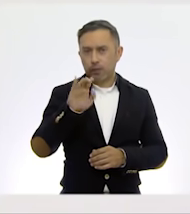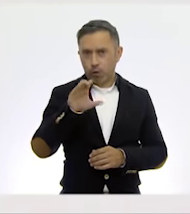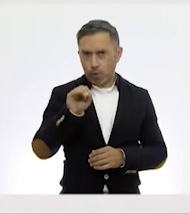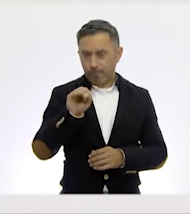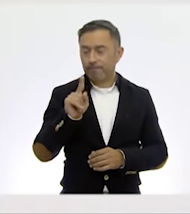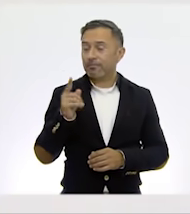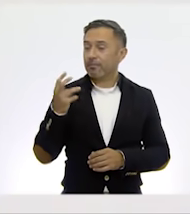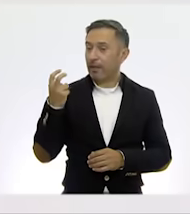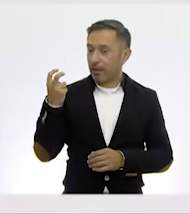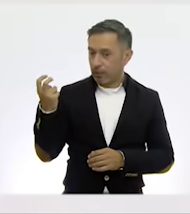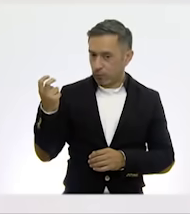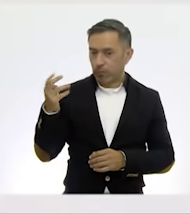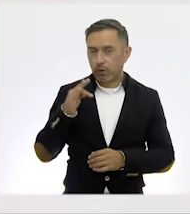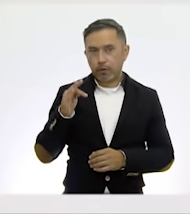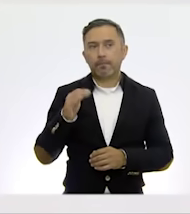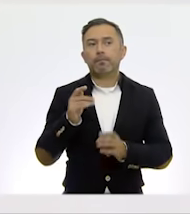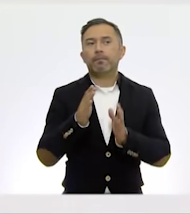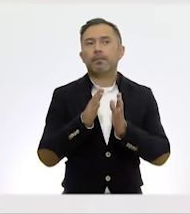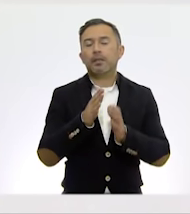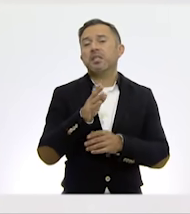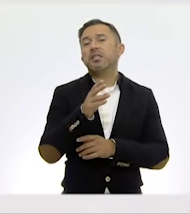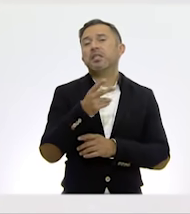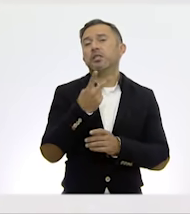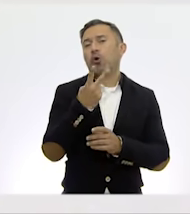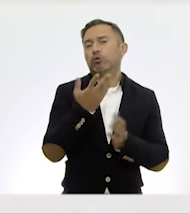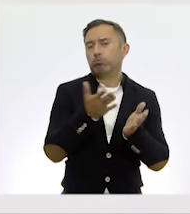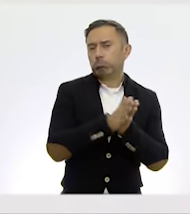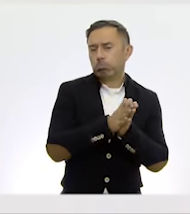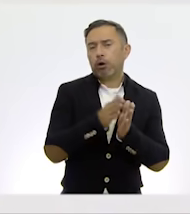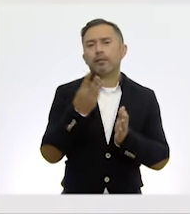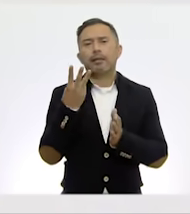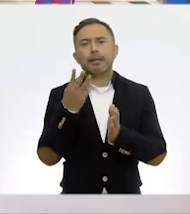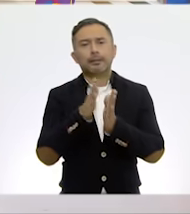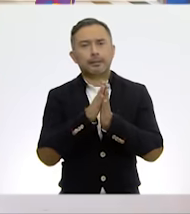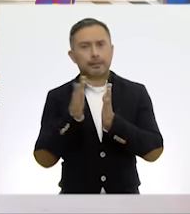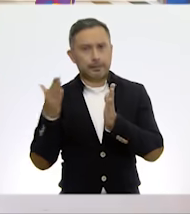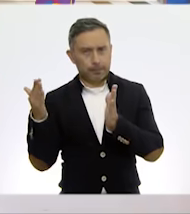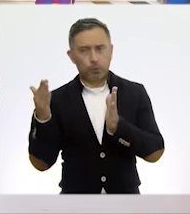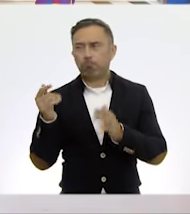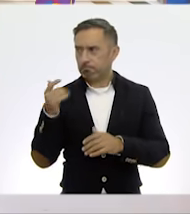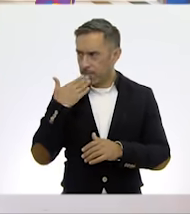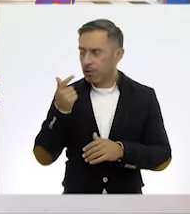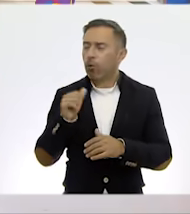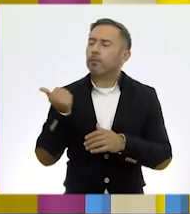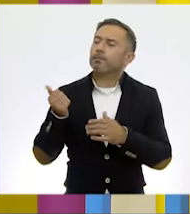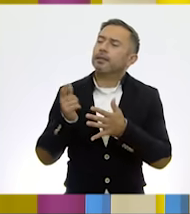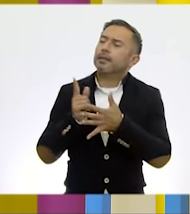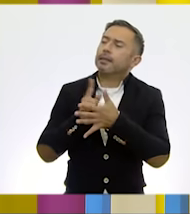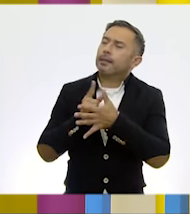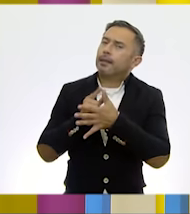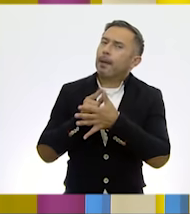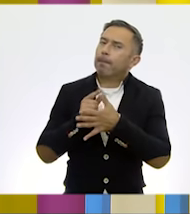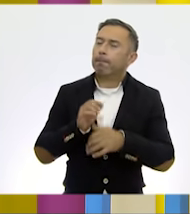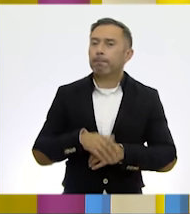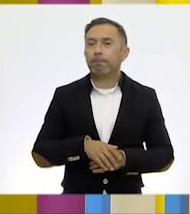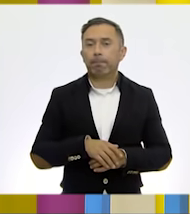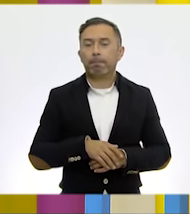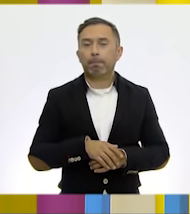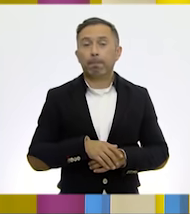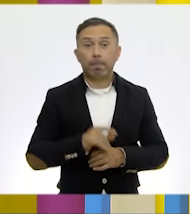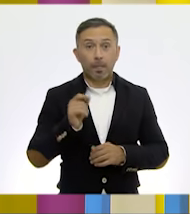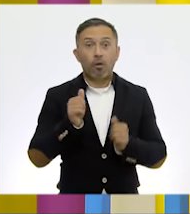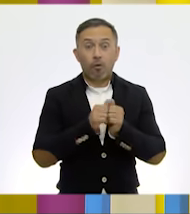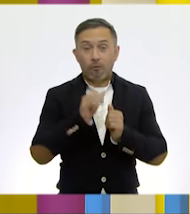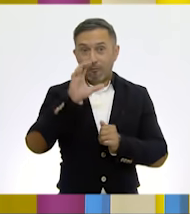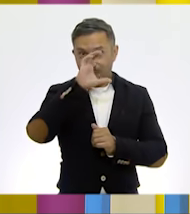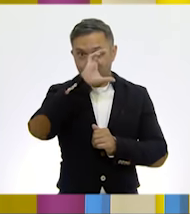trípticos o dípticos. ¿La quinta? Uso de imágenes. ¿Uso